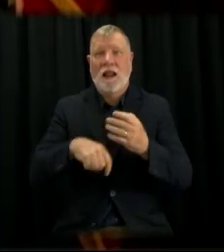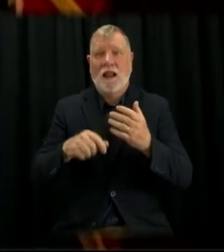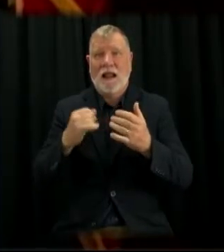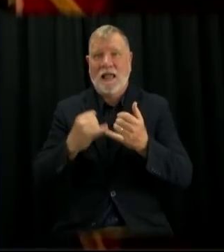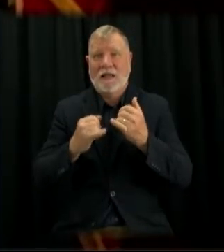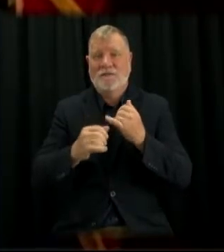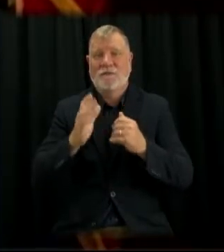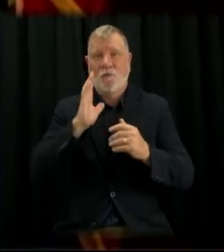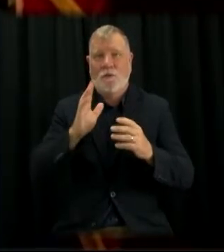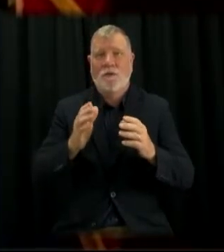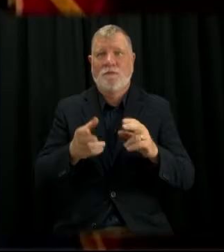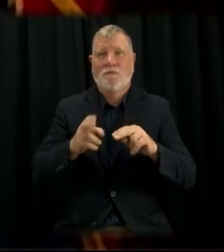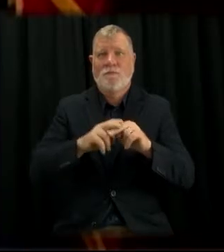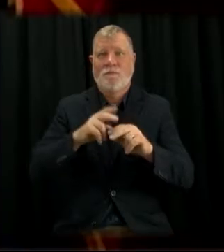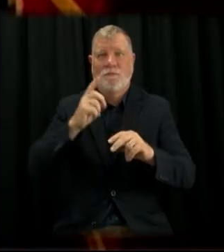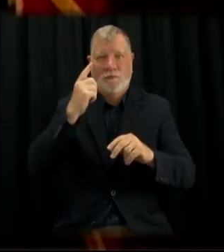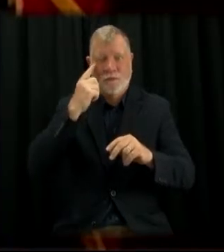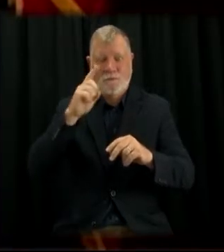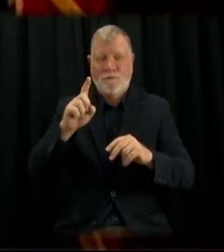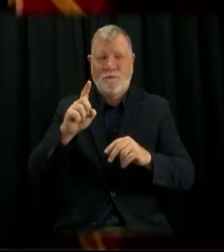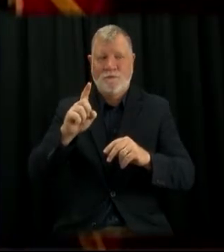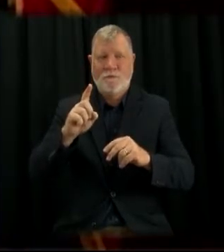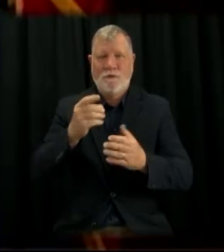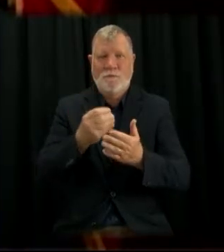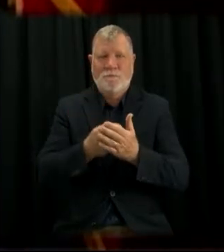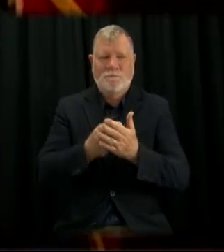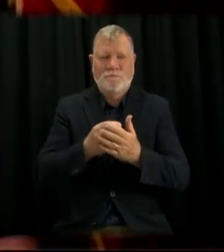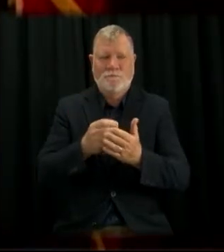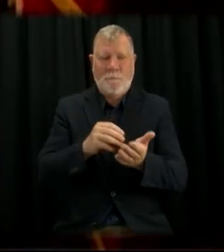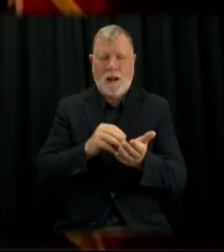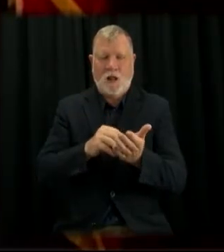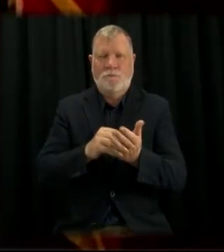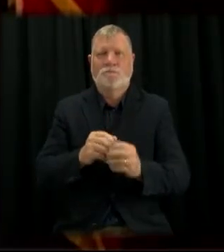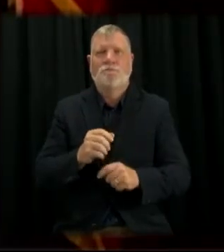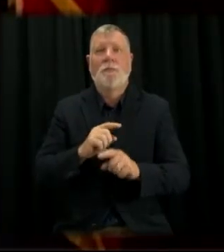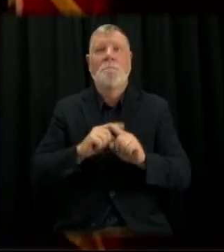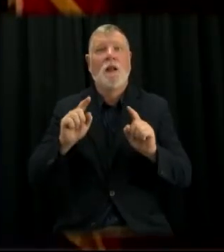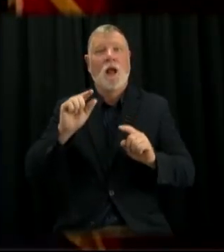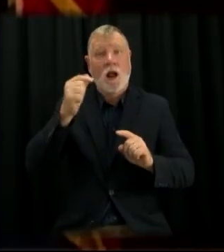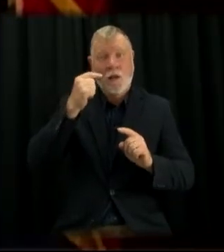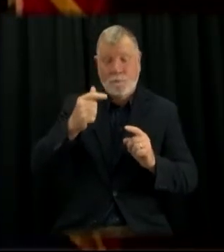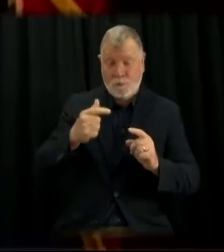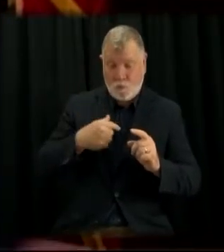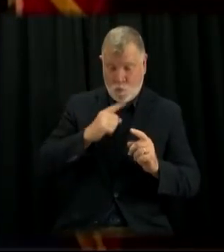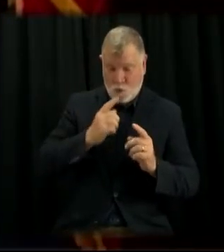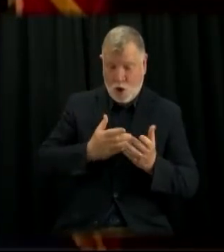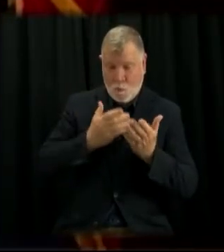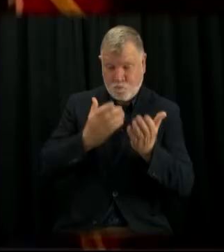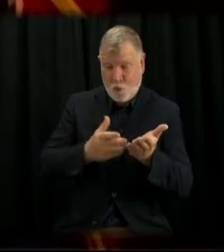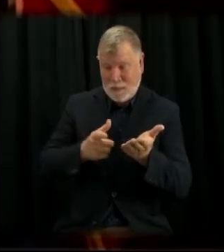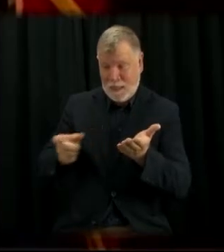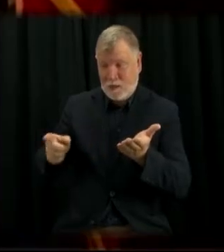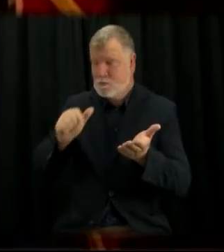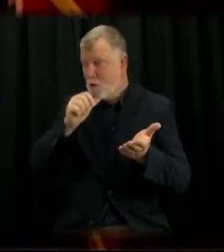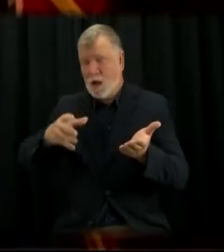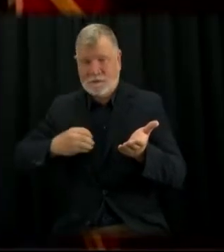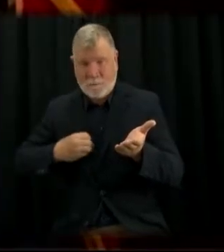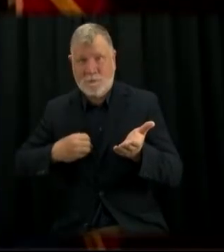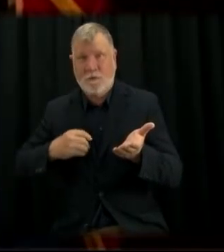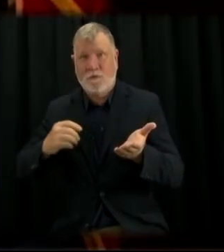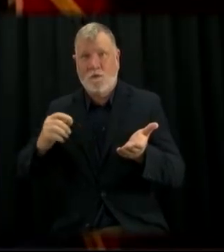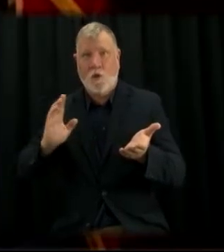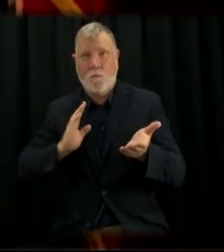generales, también fondos para aumentar fondos para residencias médicas en las islas. Aunque el presupuesto